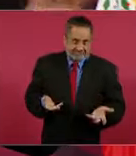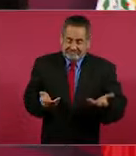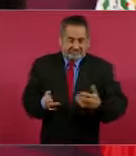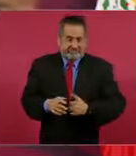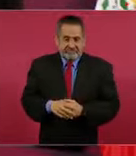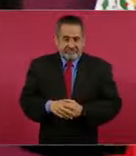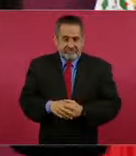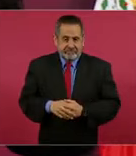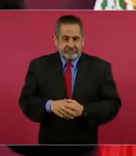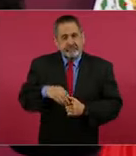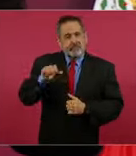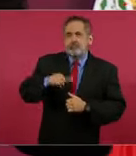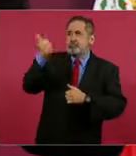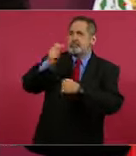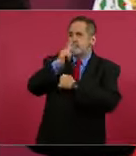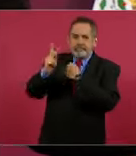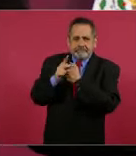hay reformas